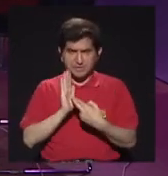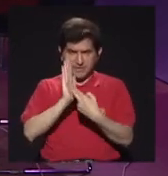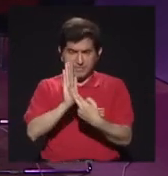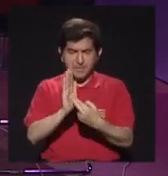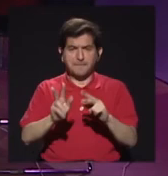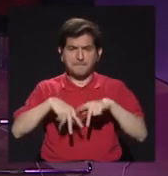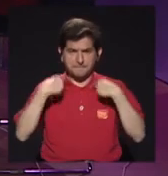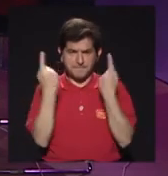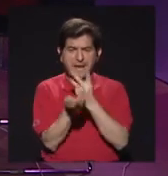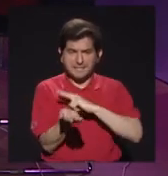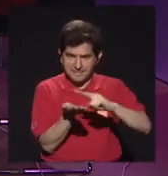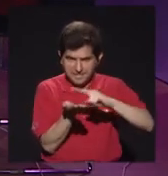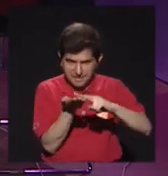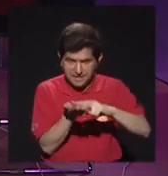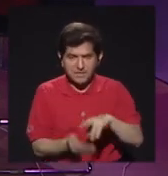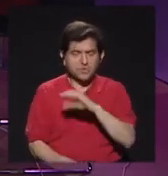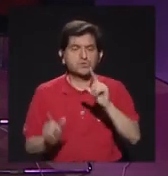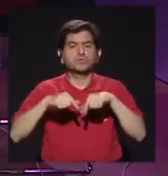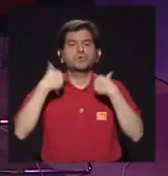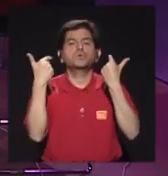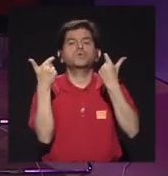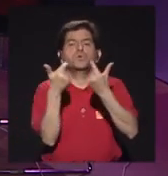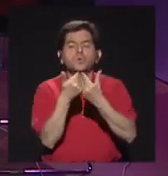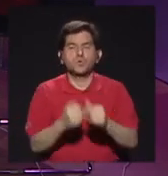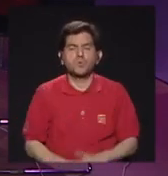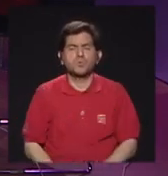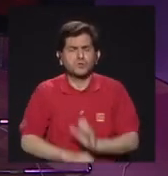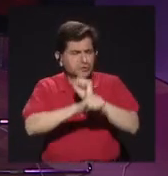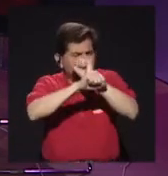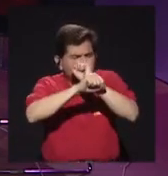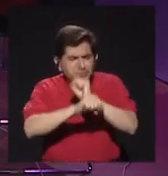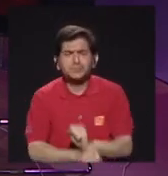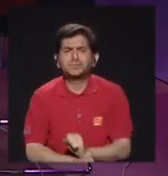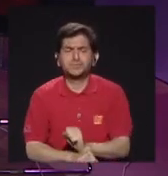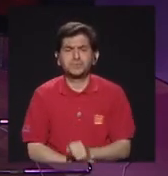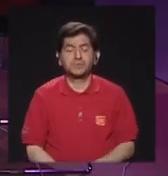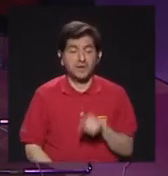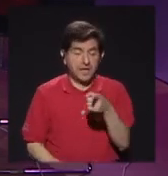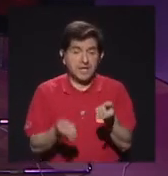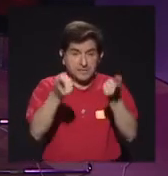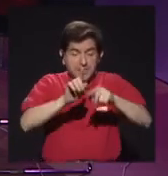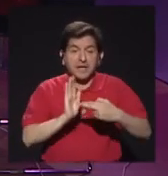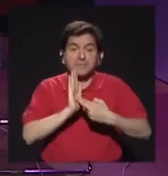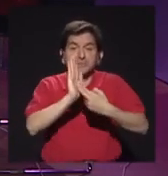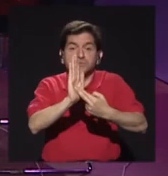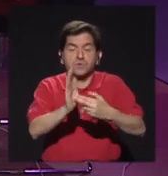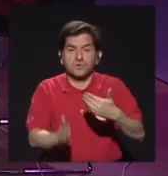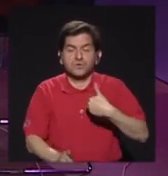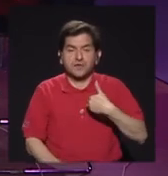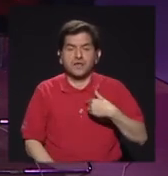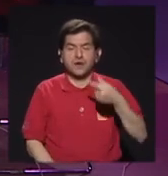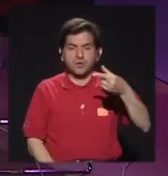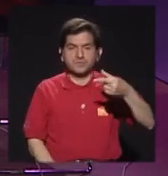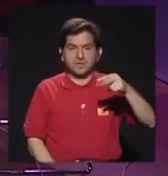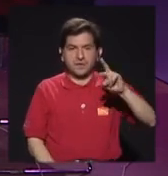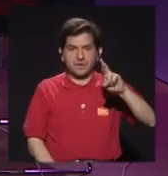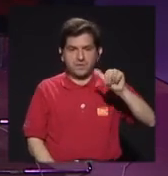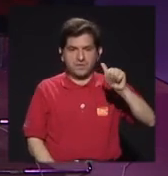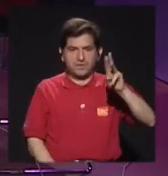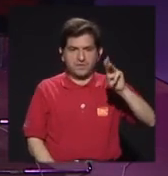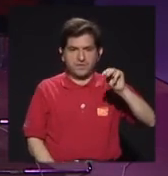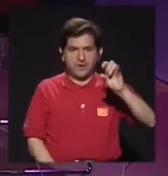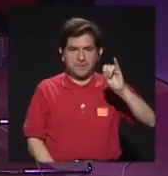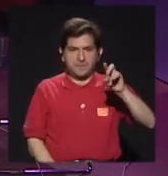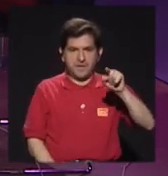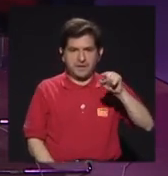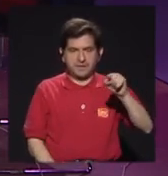partidos como liberación nacional con los sectores más ultraconservadores representados en este paso caso por un gonzalo ramírez y